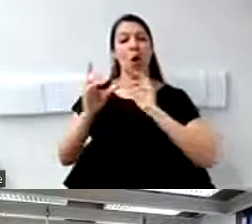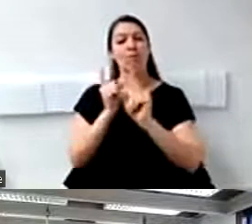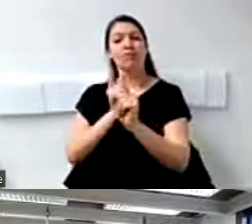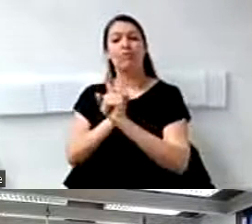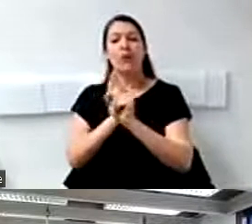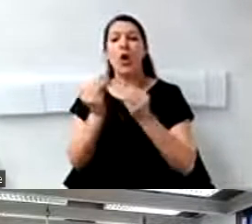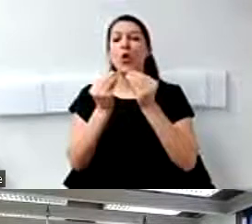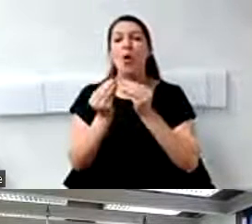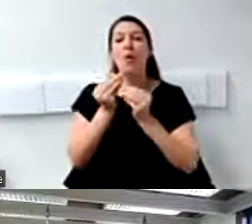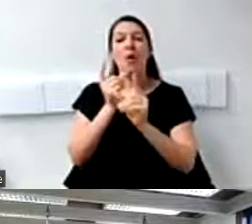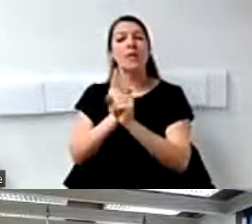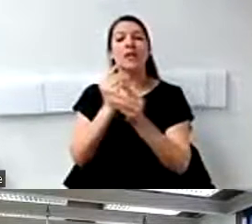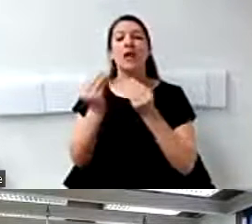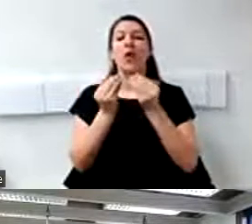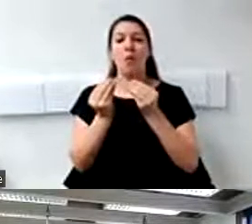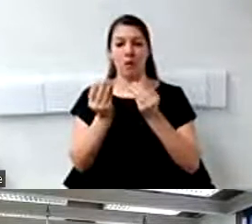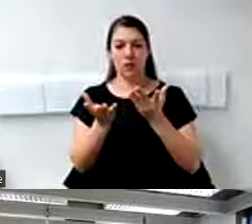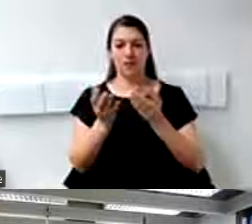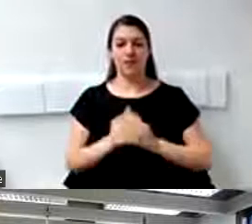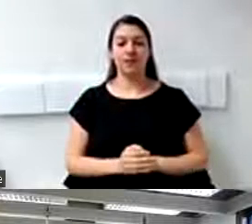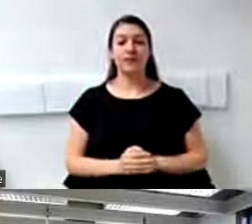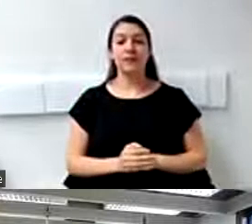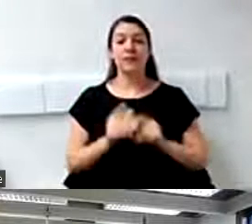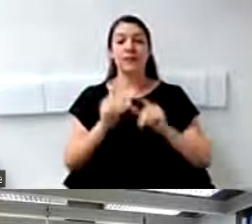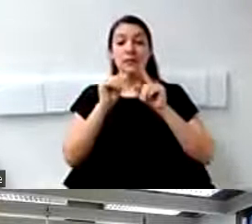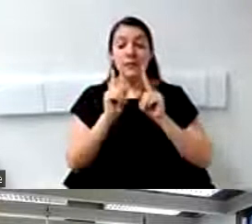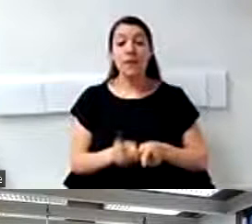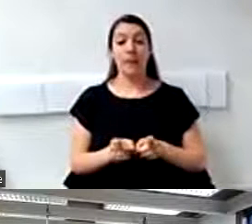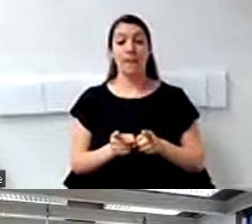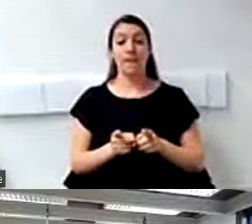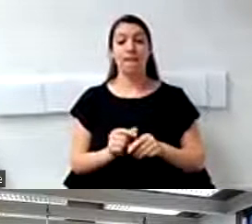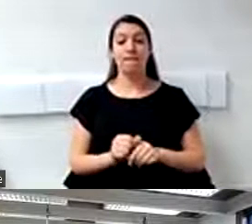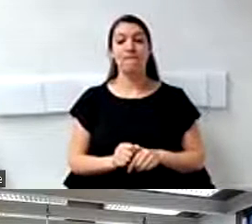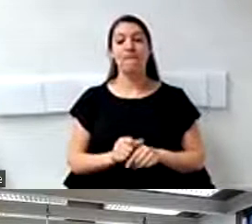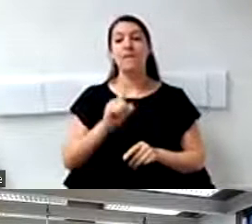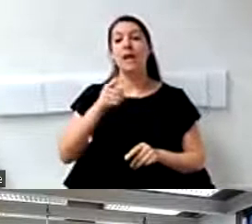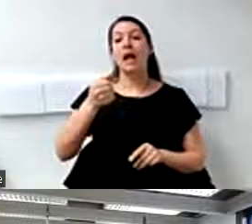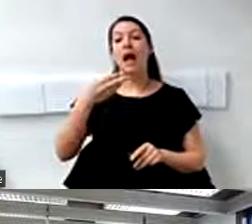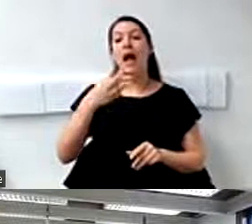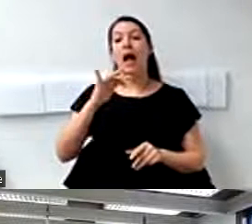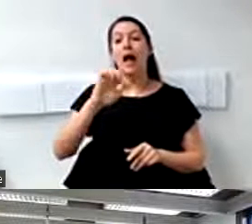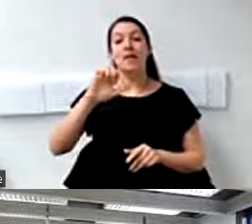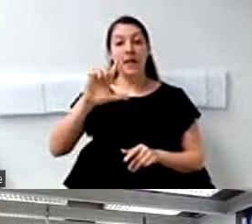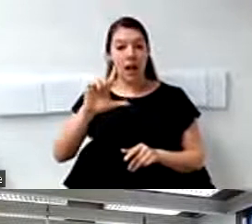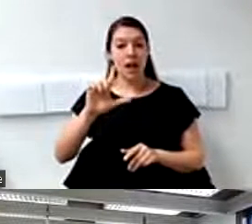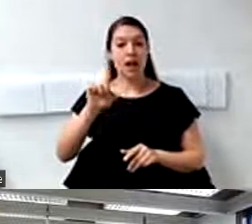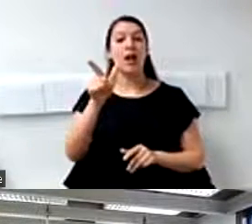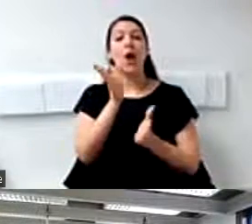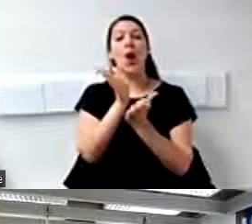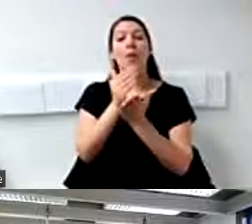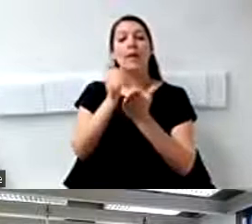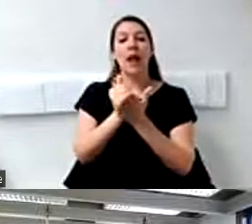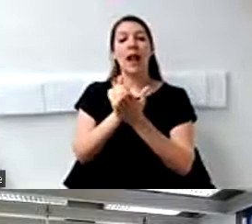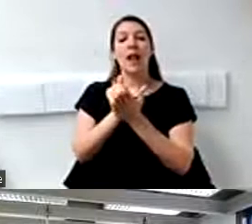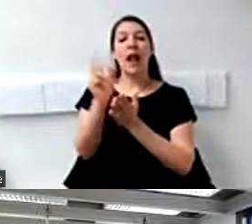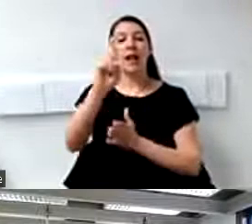los pacientes que tenemos? Dificultades, dice Gabriel Flores del Hospital de Jung.